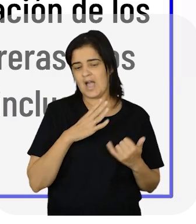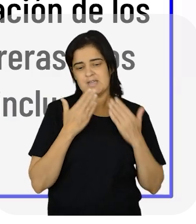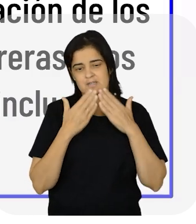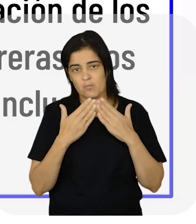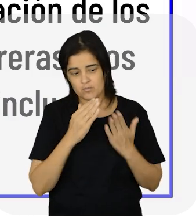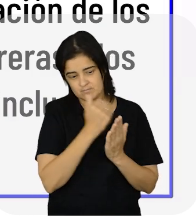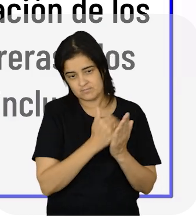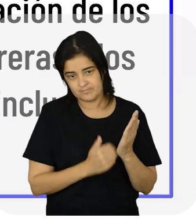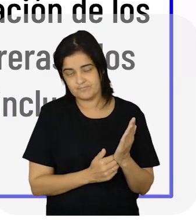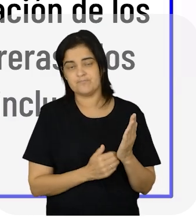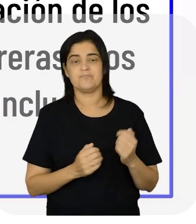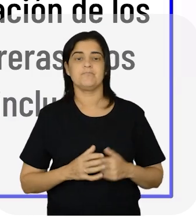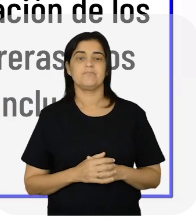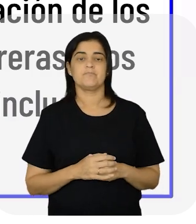cuestionario.